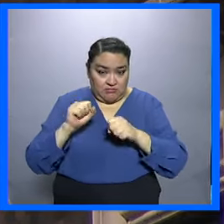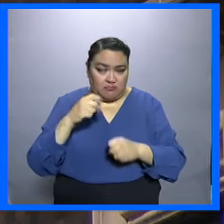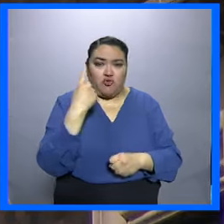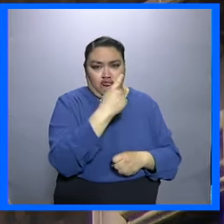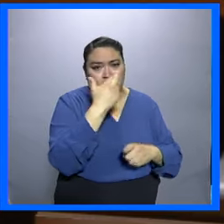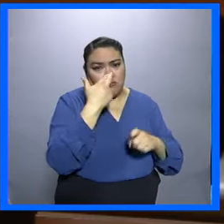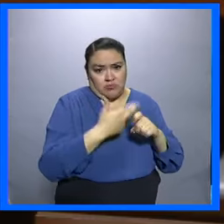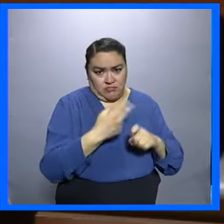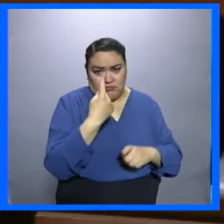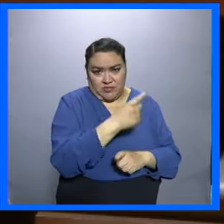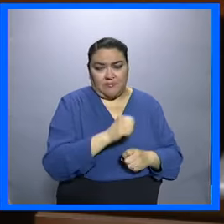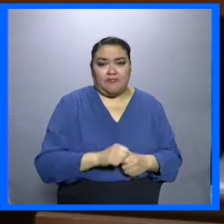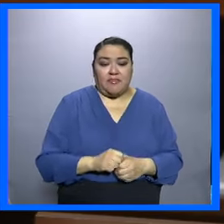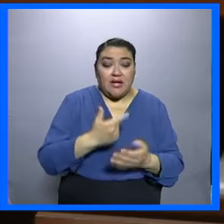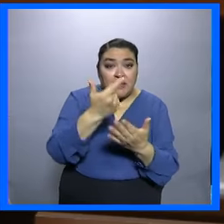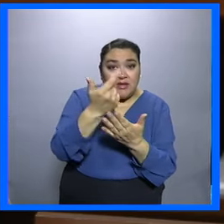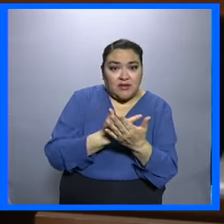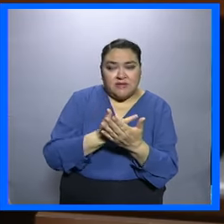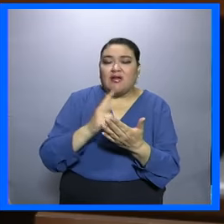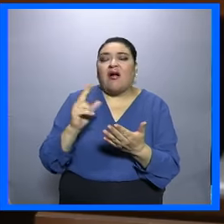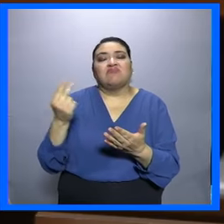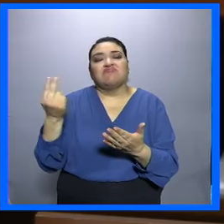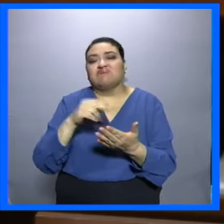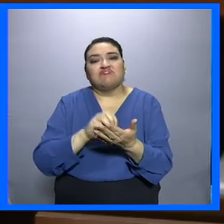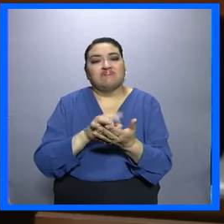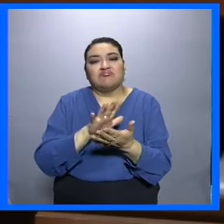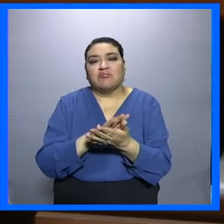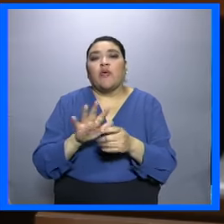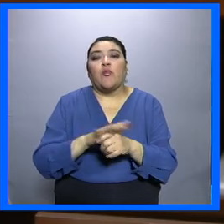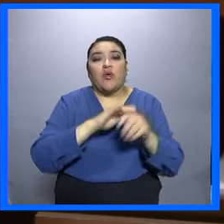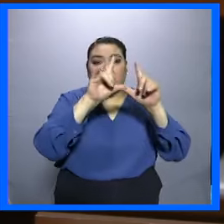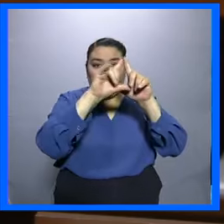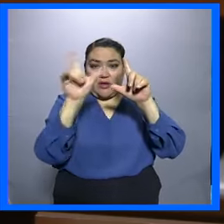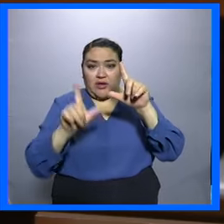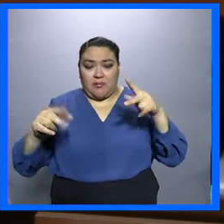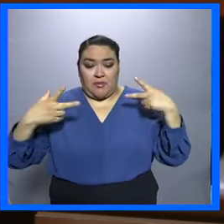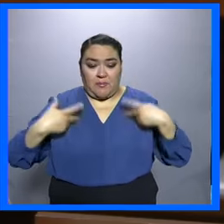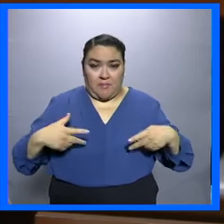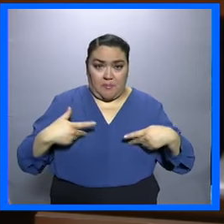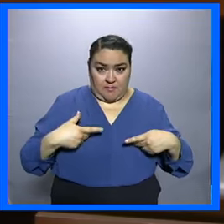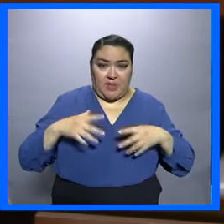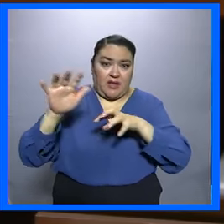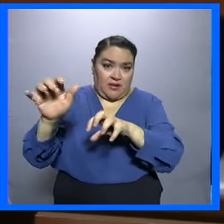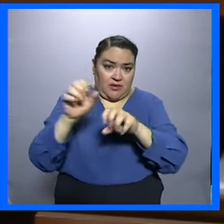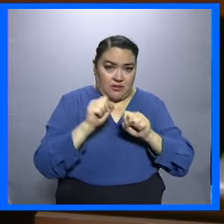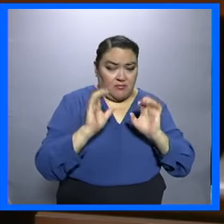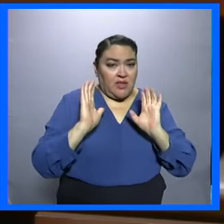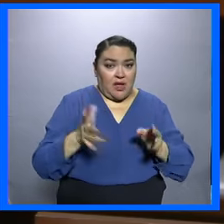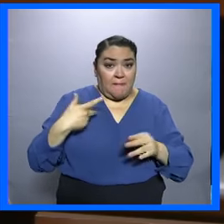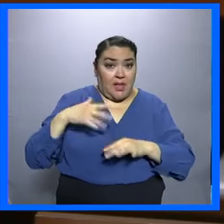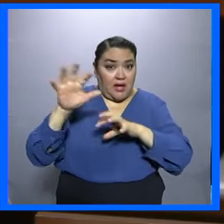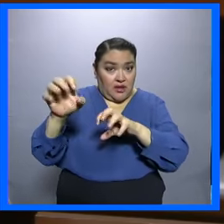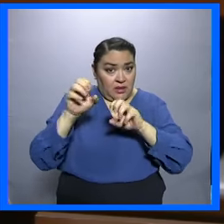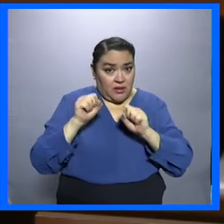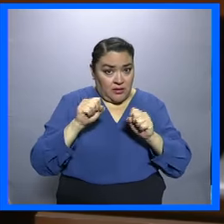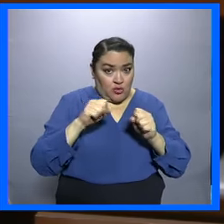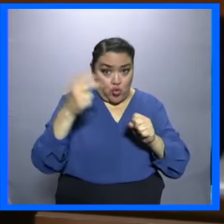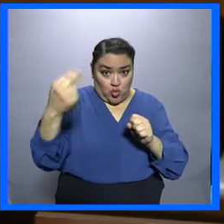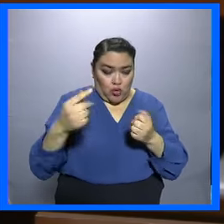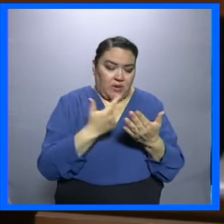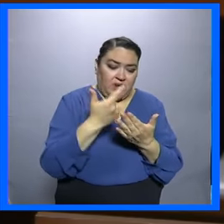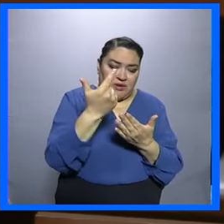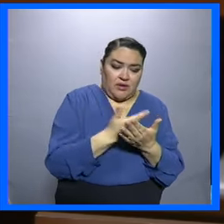detenidas. Dicho registro resulta innecesario porque el Registro Nacional de Detenidos ya contempla la inscripción de personas detenidas en